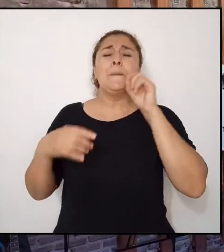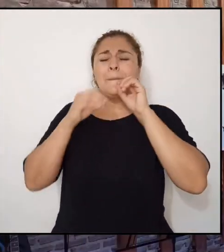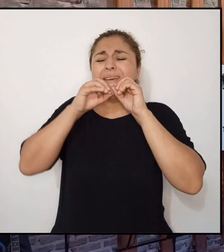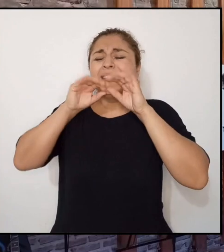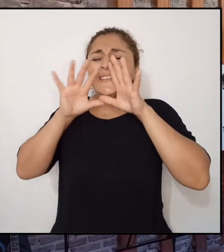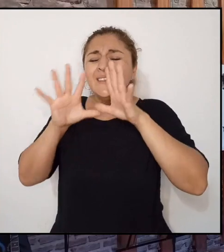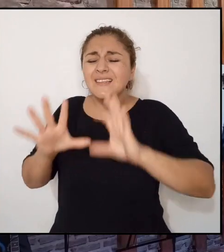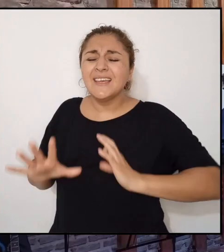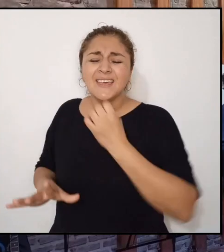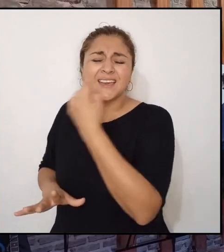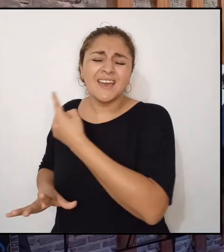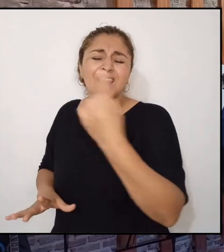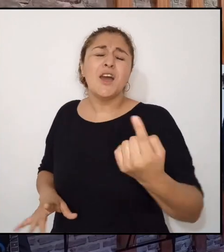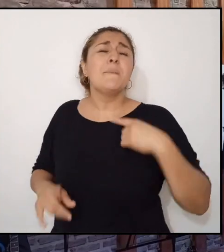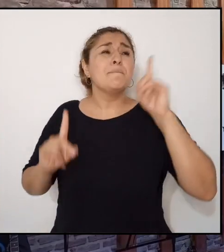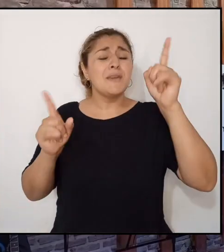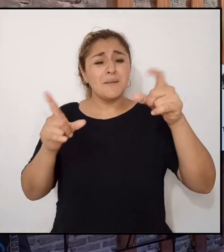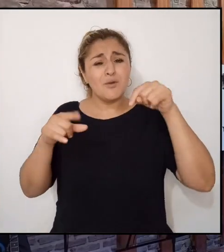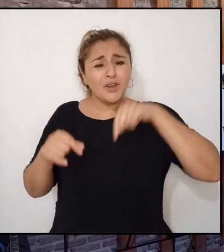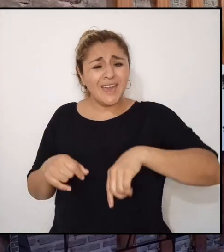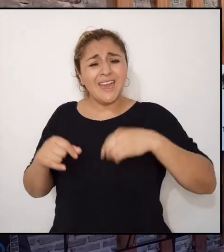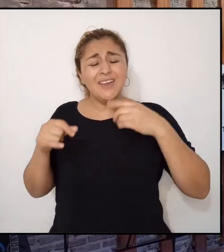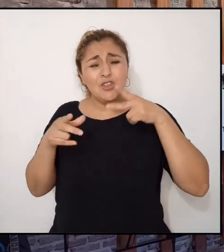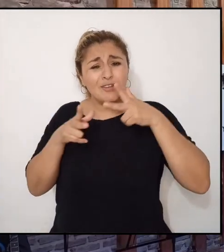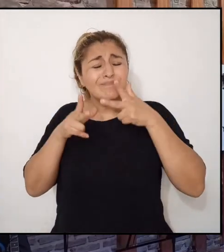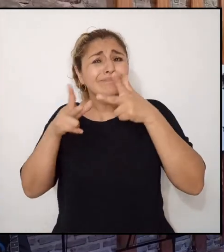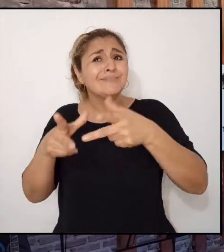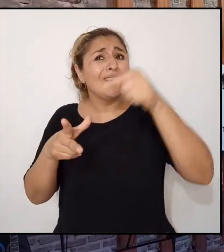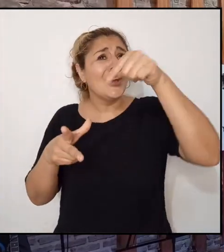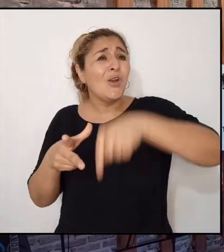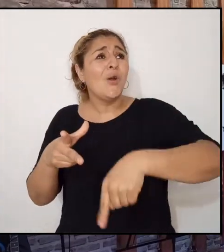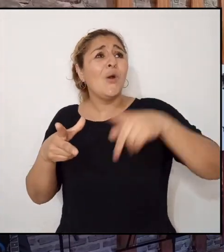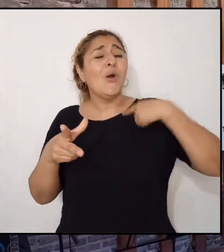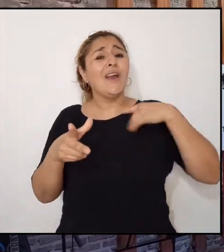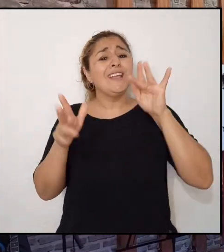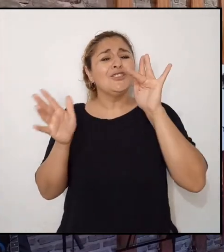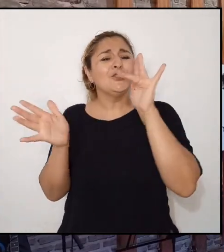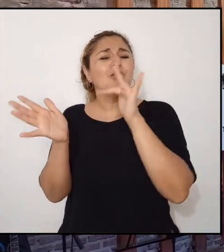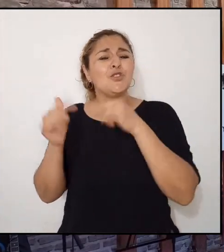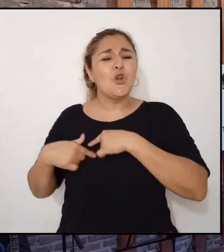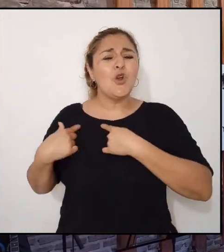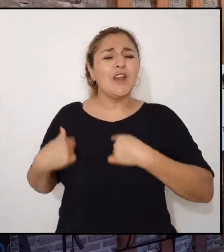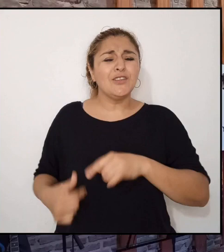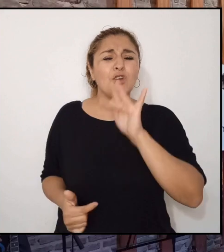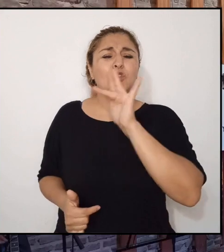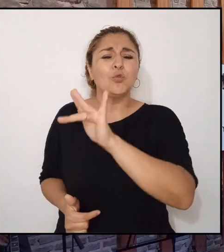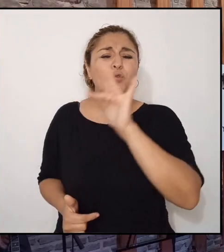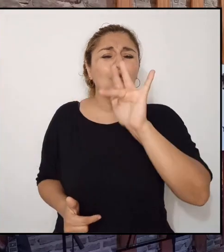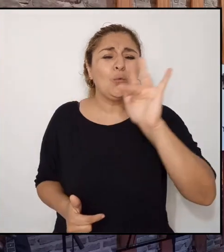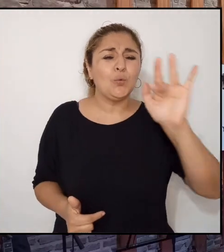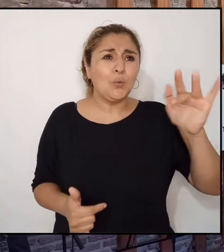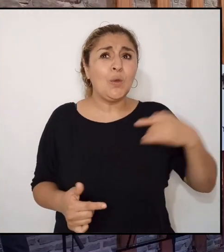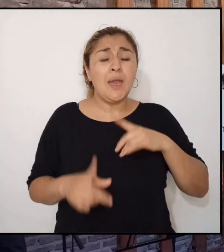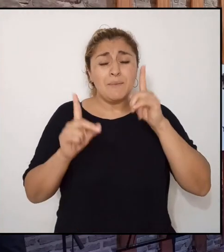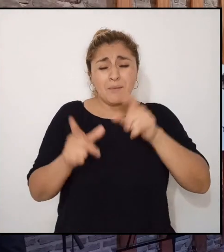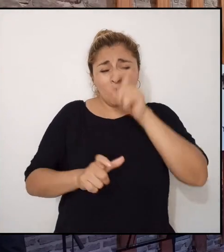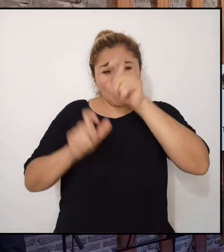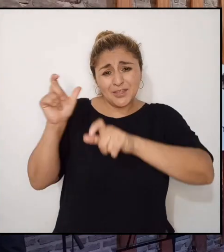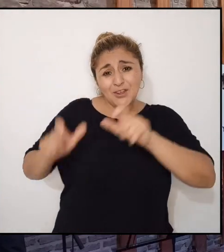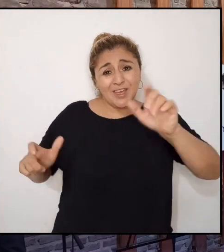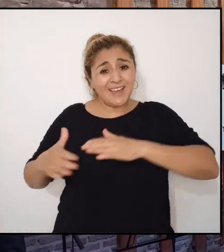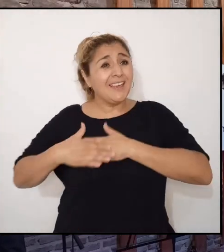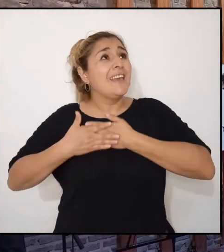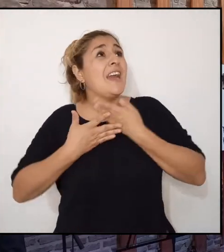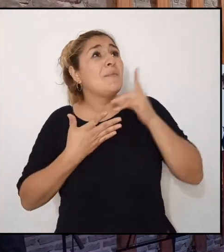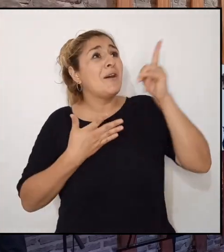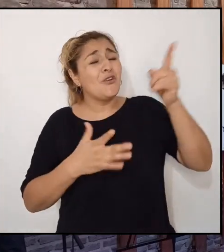de sus corazones, Señor, en sus mentes. Que a partir de este día, Señor, aquellos que aman tu palabra, aquellos que te aman